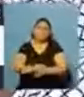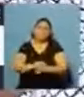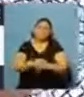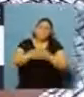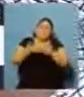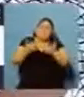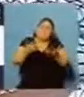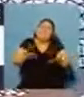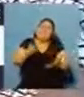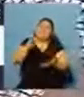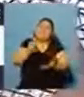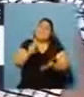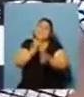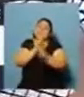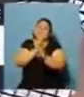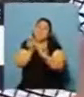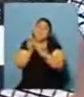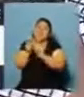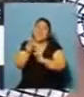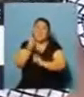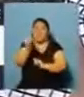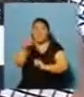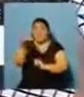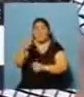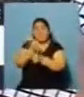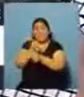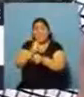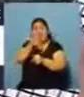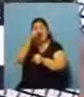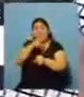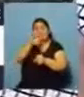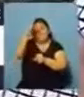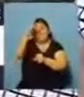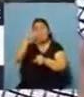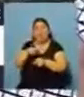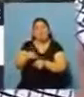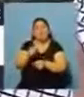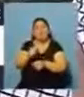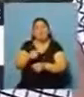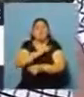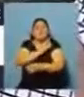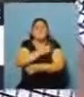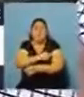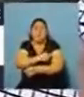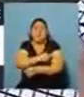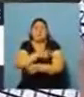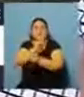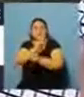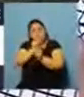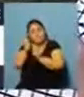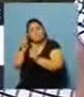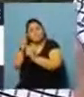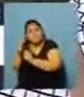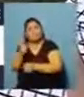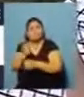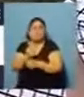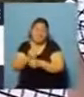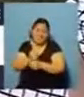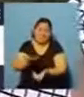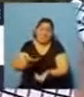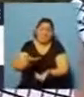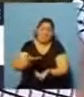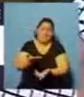bueno, el recambio de personal implica, bueno, nuevas fuerzas, gente que está fresca, ¿no? Y entonces la fuerza,